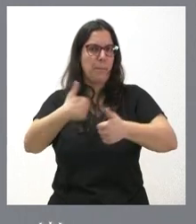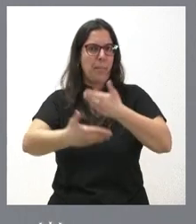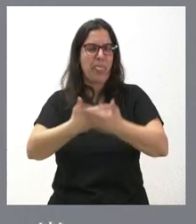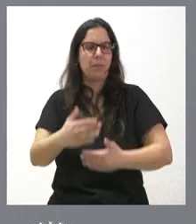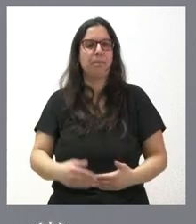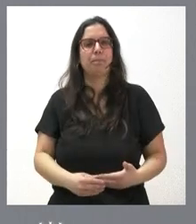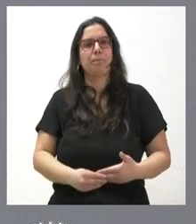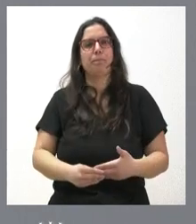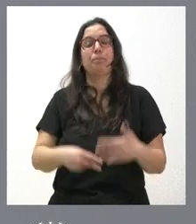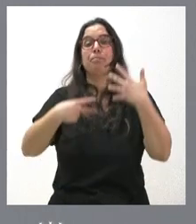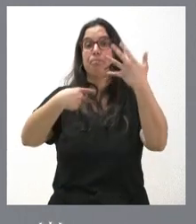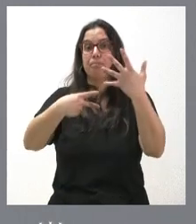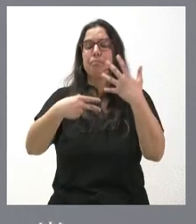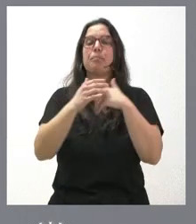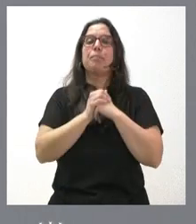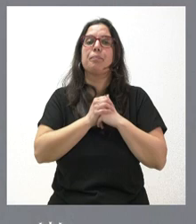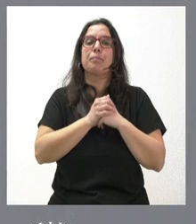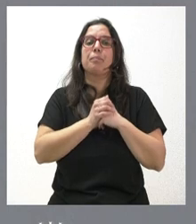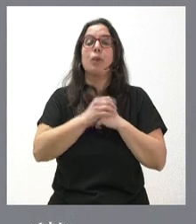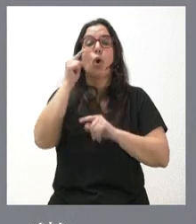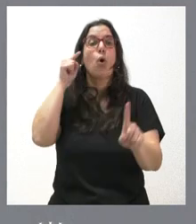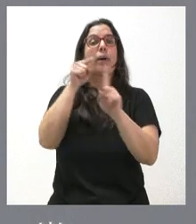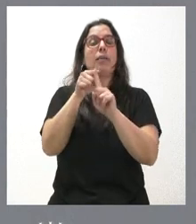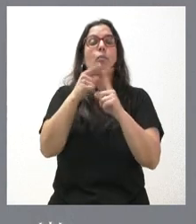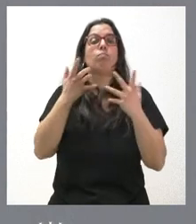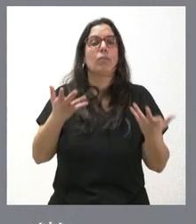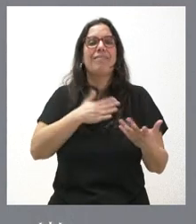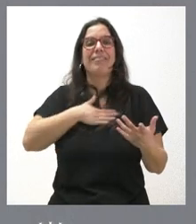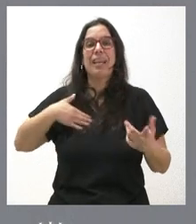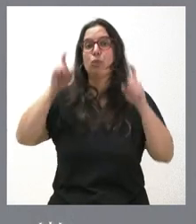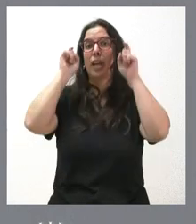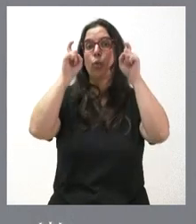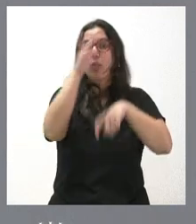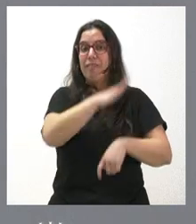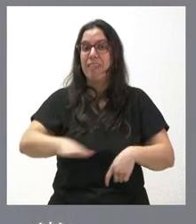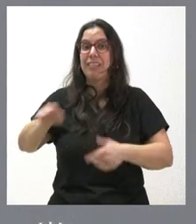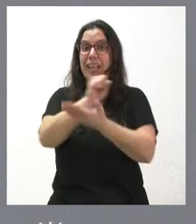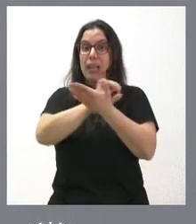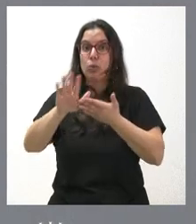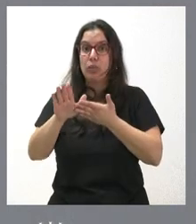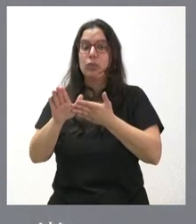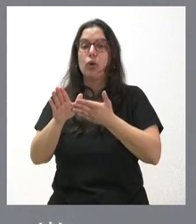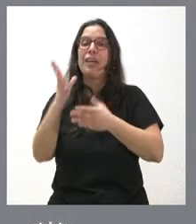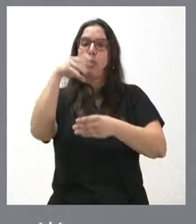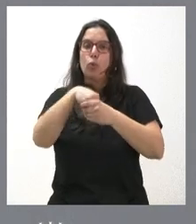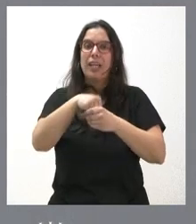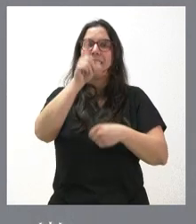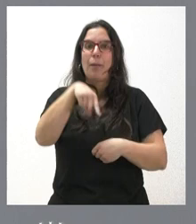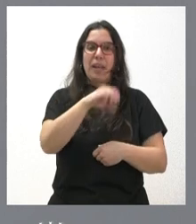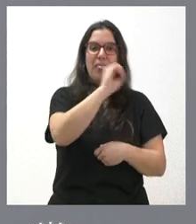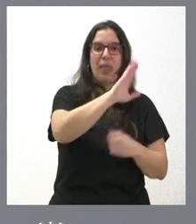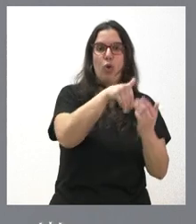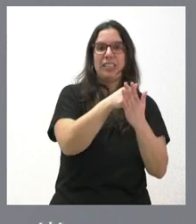Castilla León en séptimo lugar Nuestro objetivo es ampliar la educación infantil gratuita a los menores de un año en el